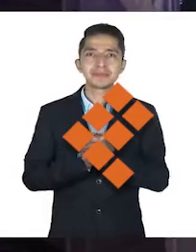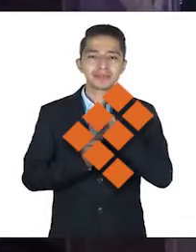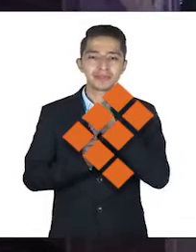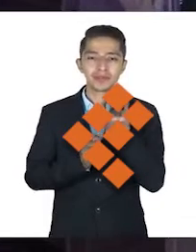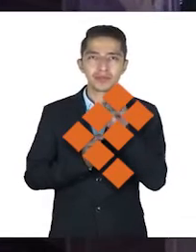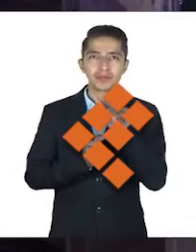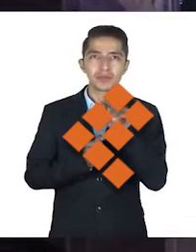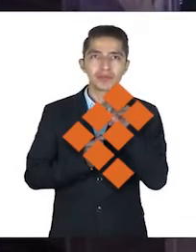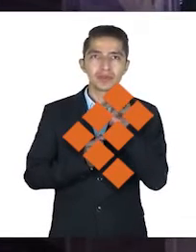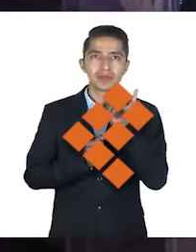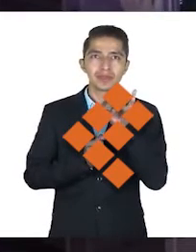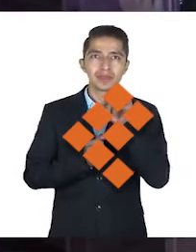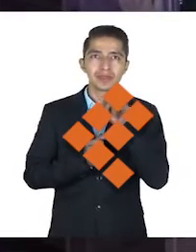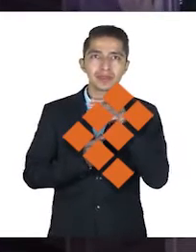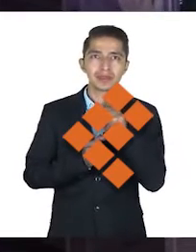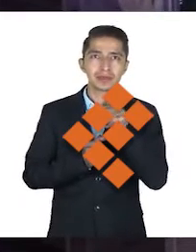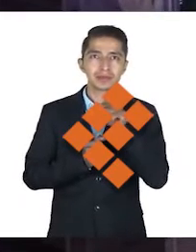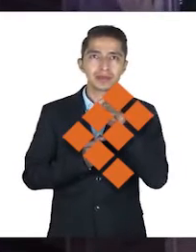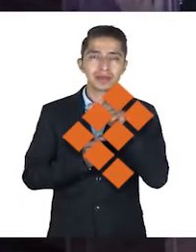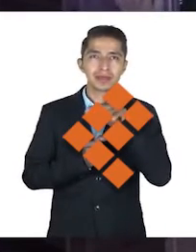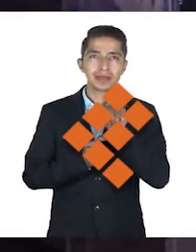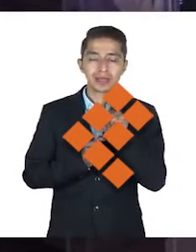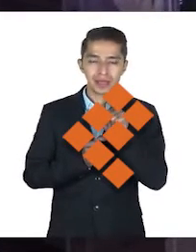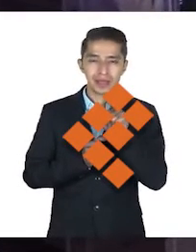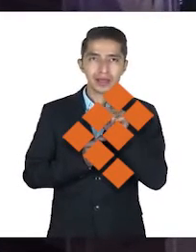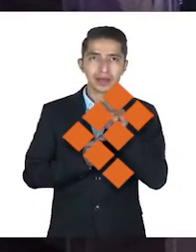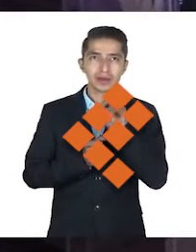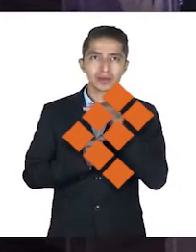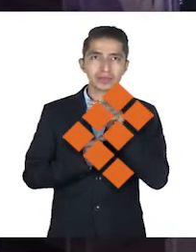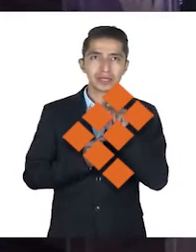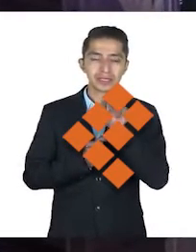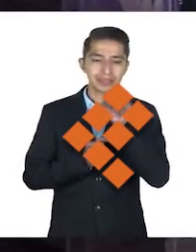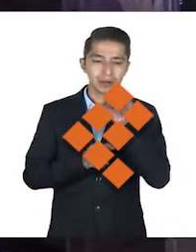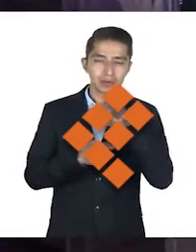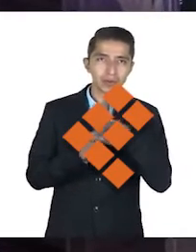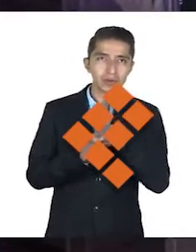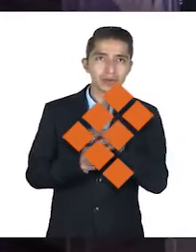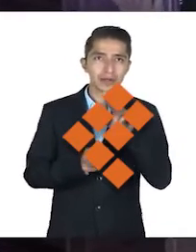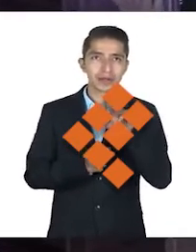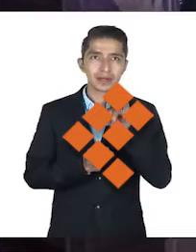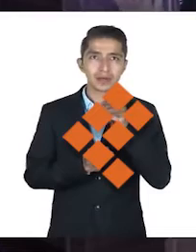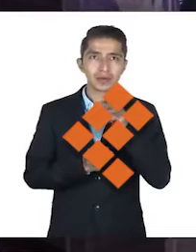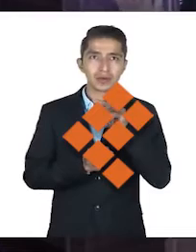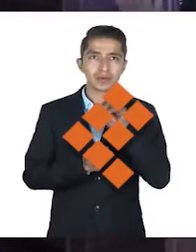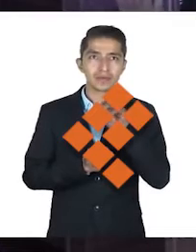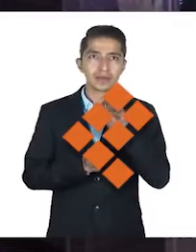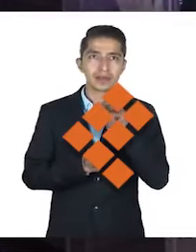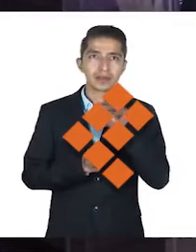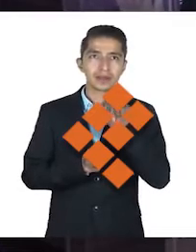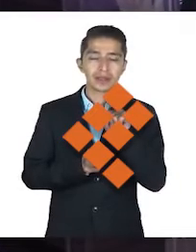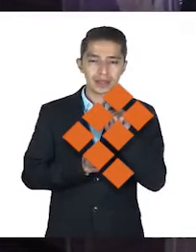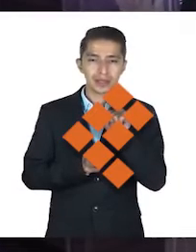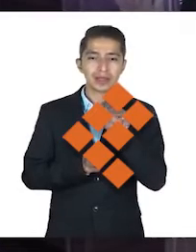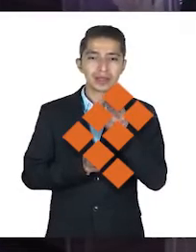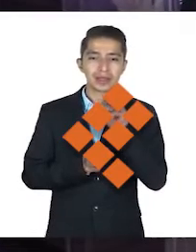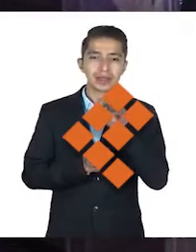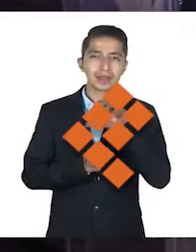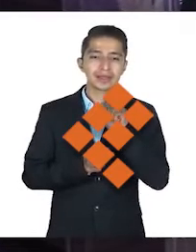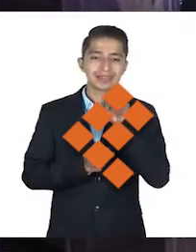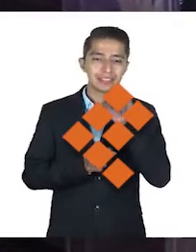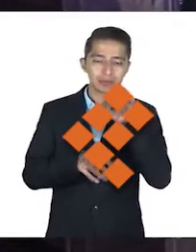Judith Mena Rocha, 0 votos. Rigoberto Cárdenas Villanueva, 0